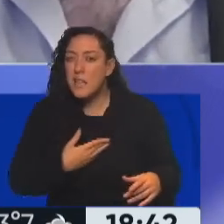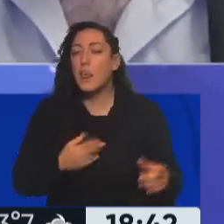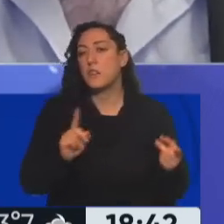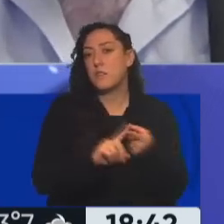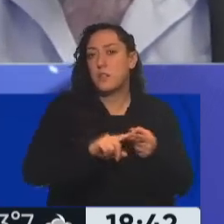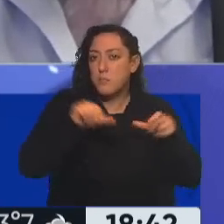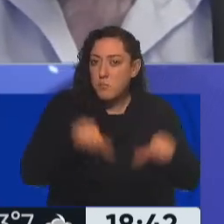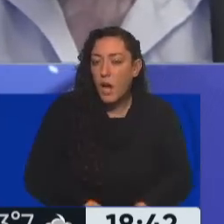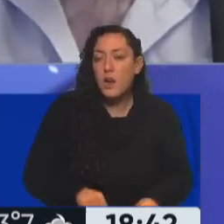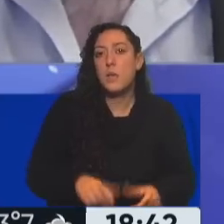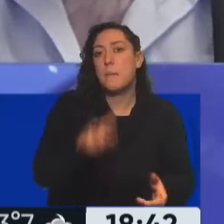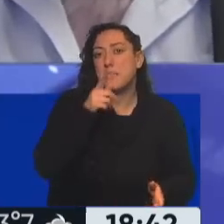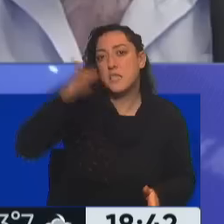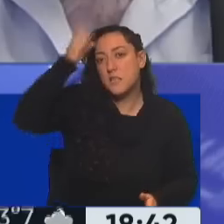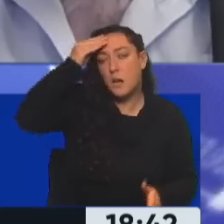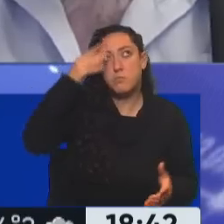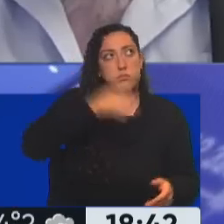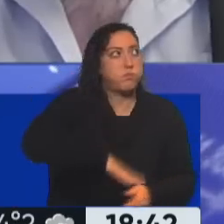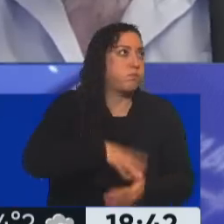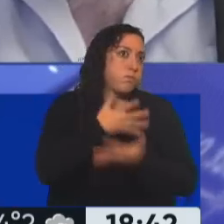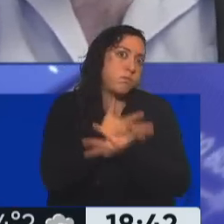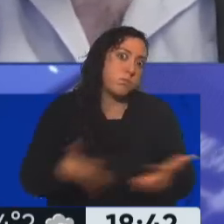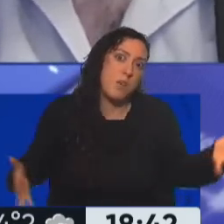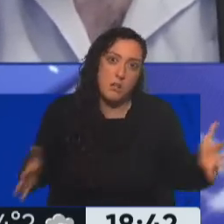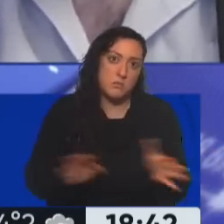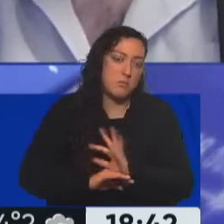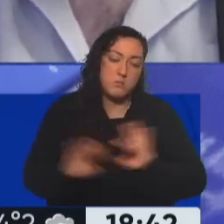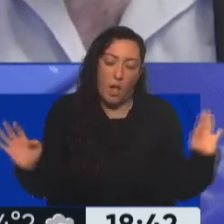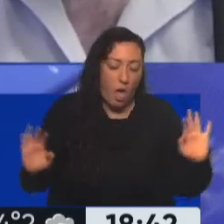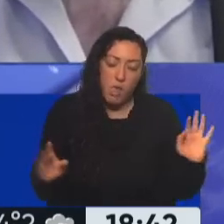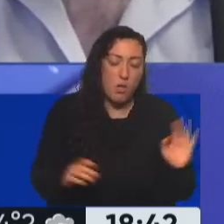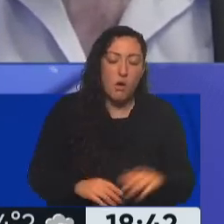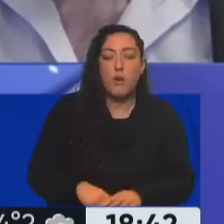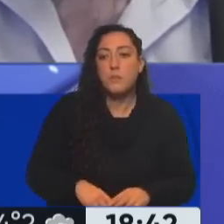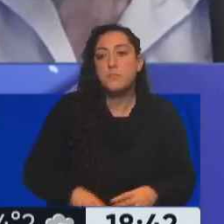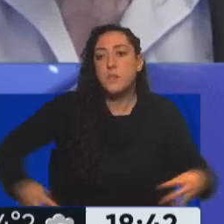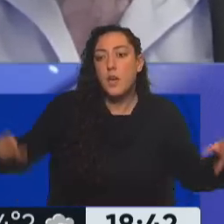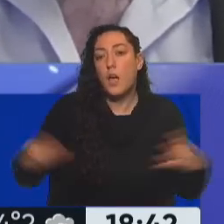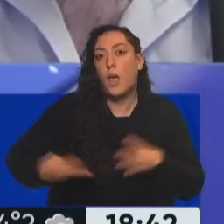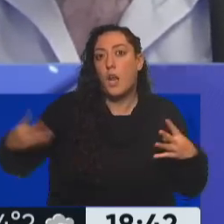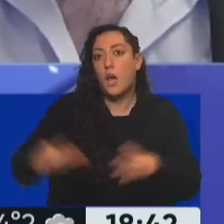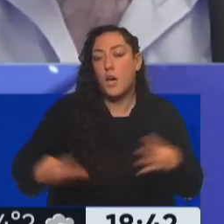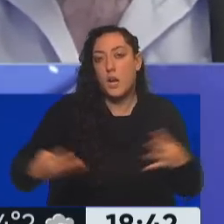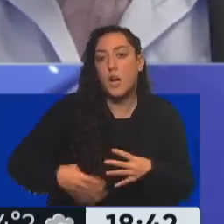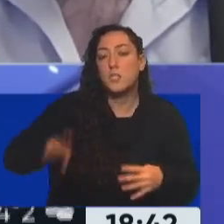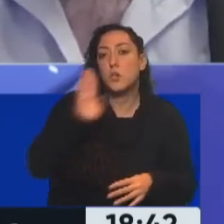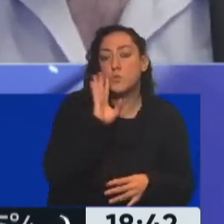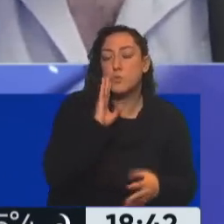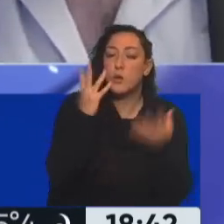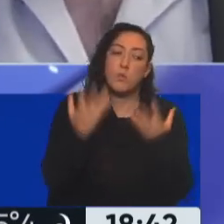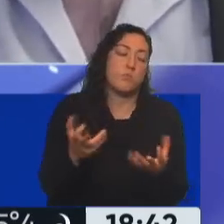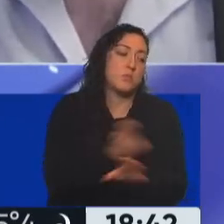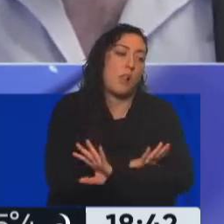la paciencia agotada con Netanyahu y el seguimiento de una guerra que hace rato a Estados Unidos le está resultando